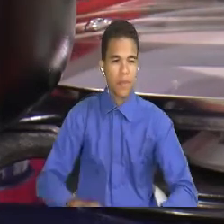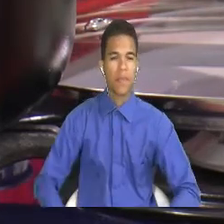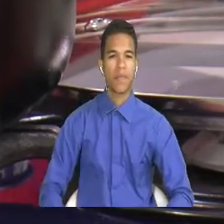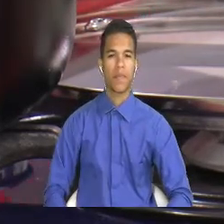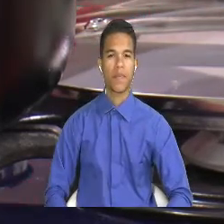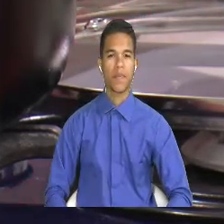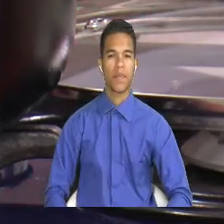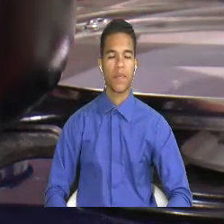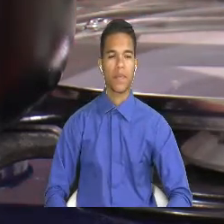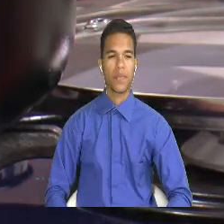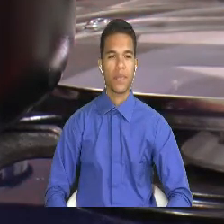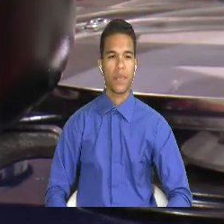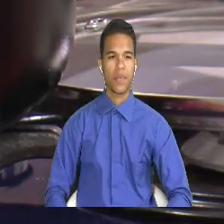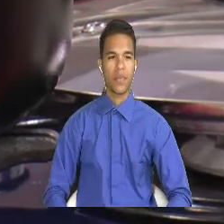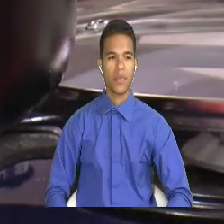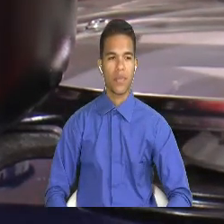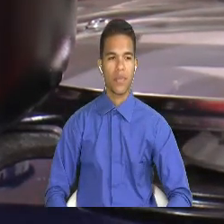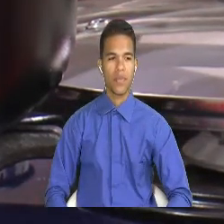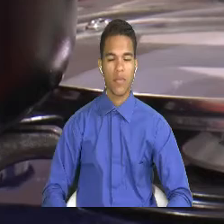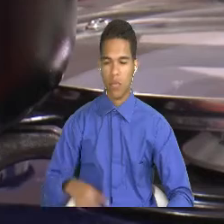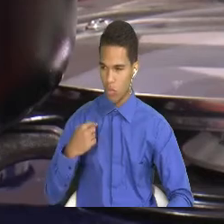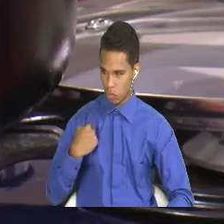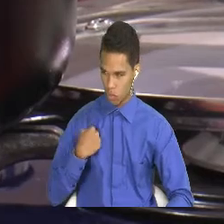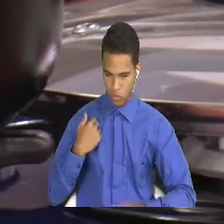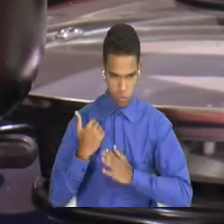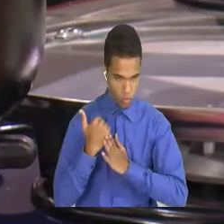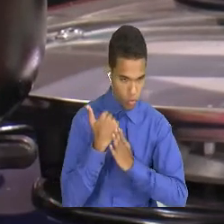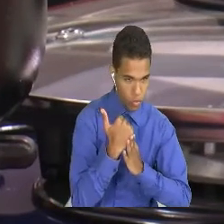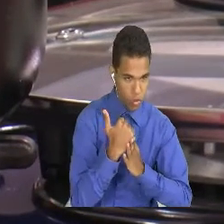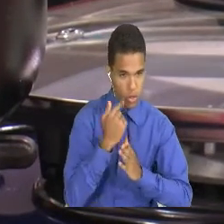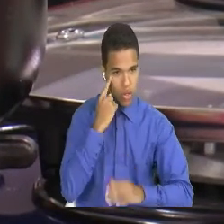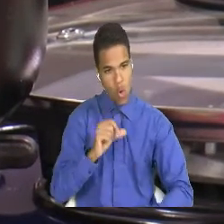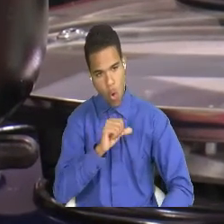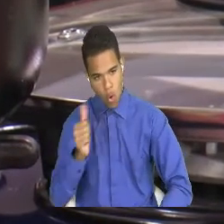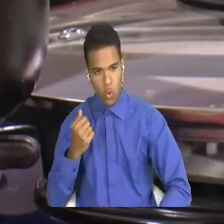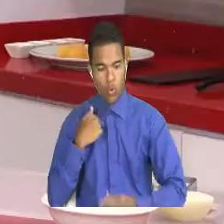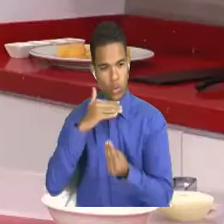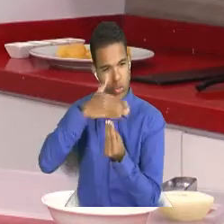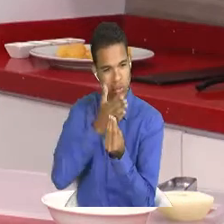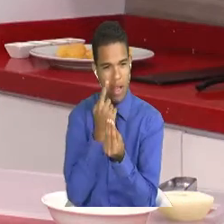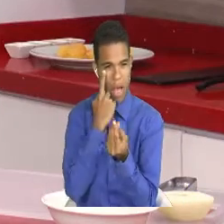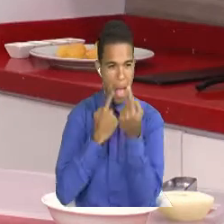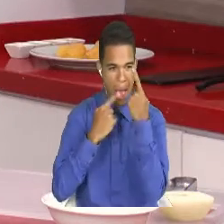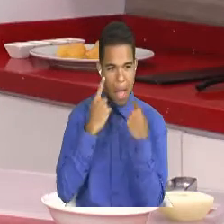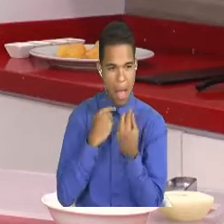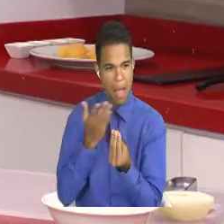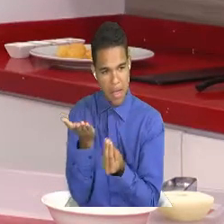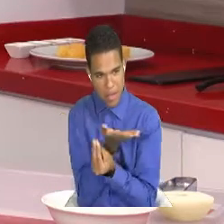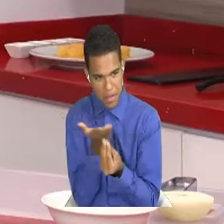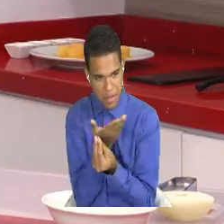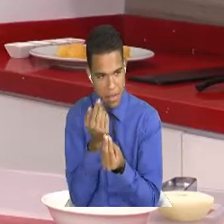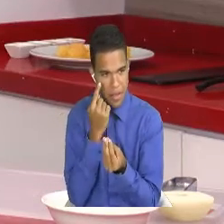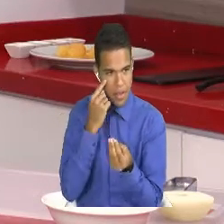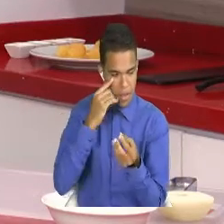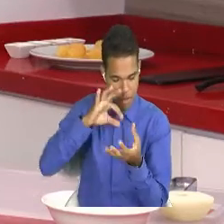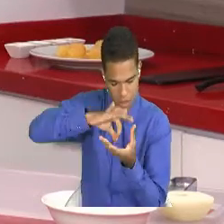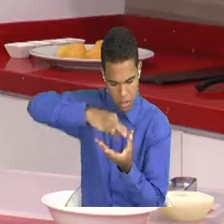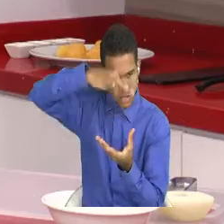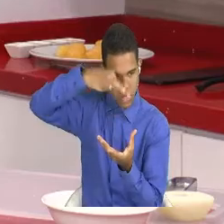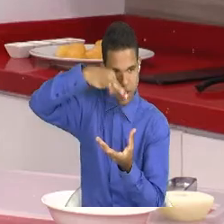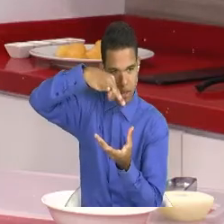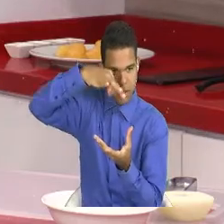Ya acá yo le colaboro, sigo acá con otros aritos de cebolla. Es la idea de que se mezclen,